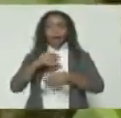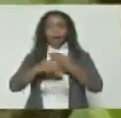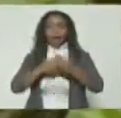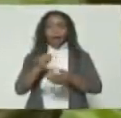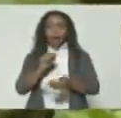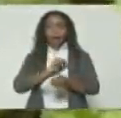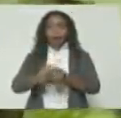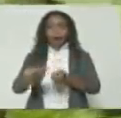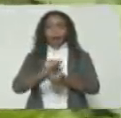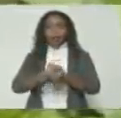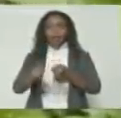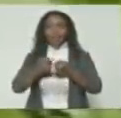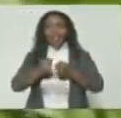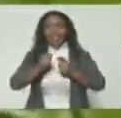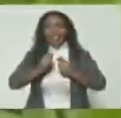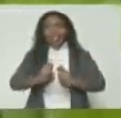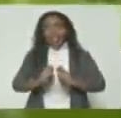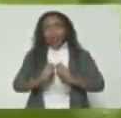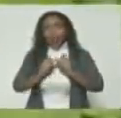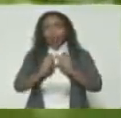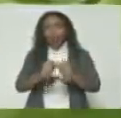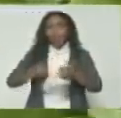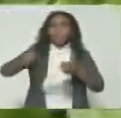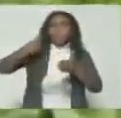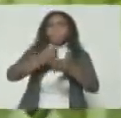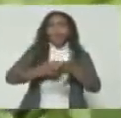estamos tratando de como que seguir luchando